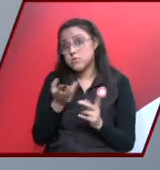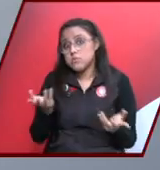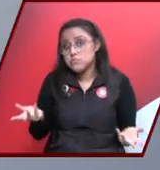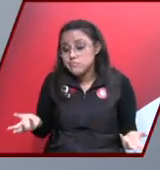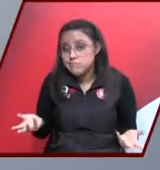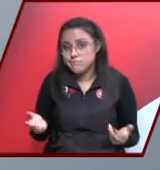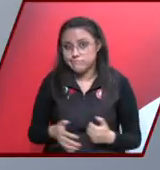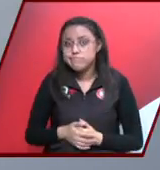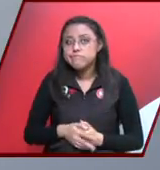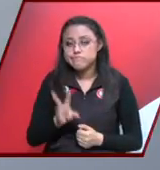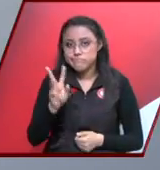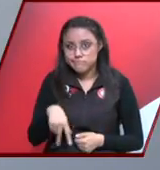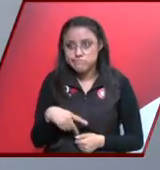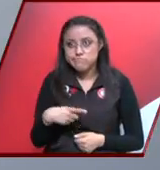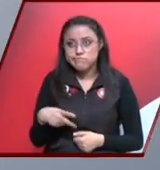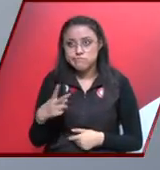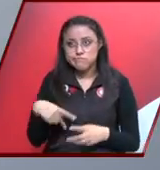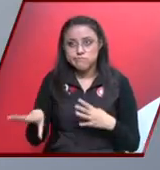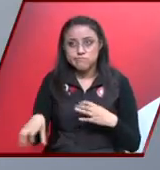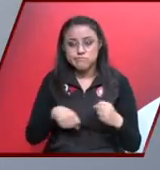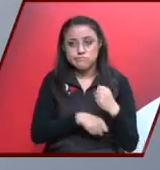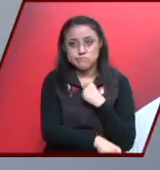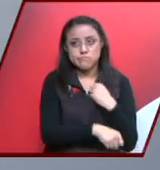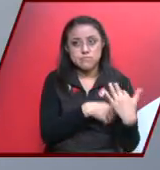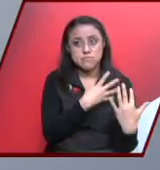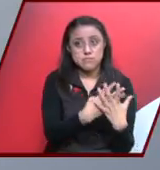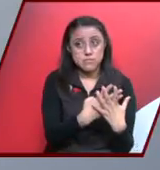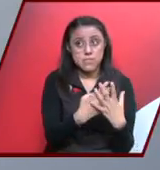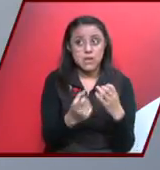ante el delito que tienen y hacerles una reservación en alguna